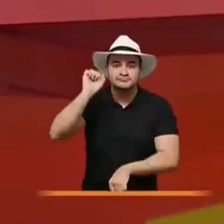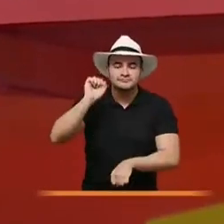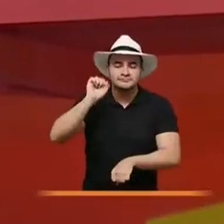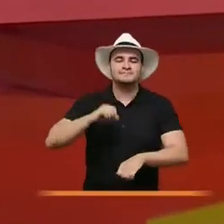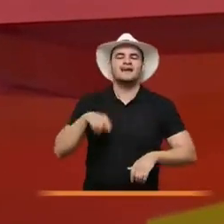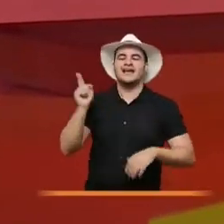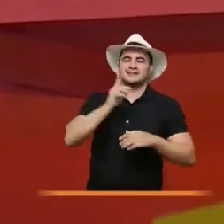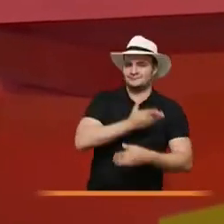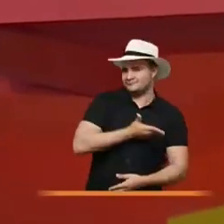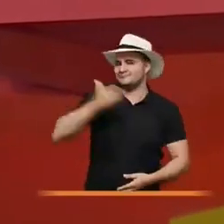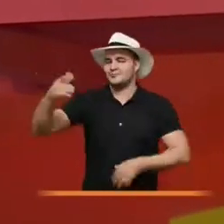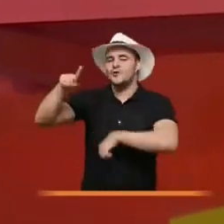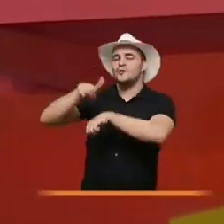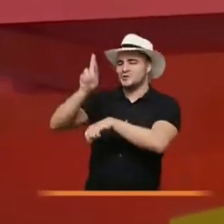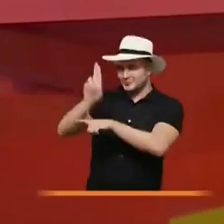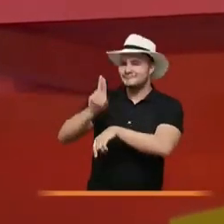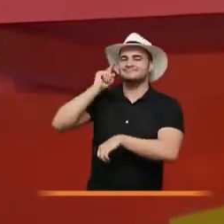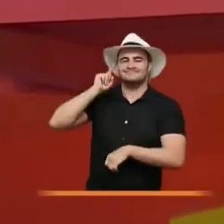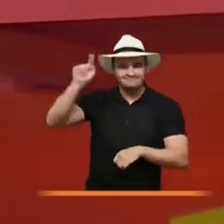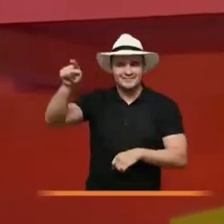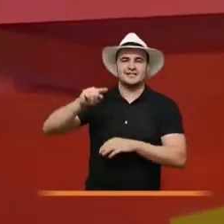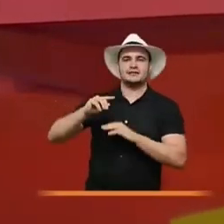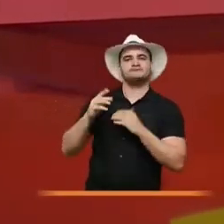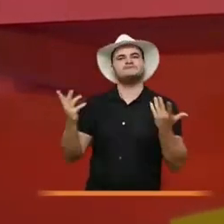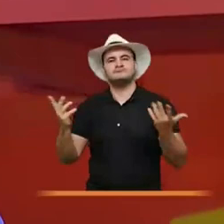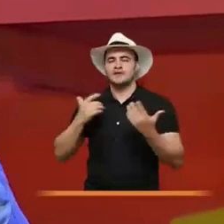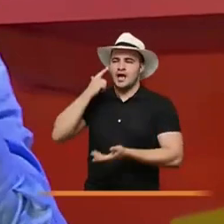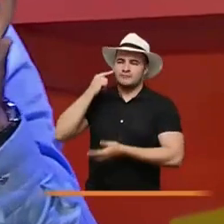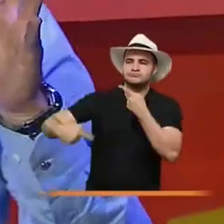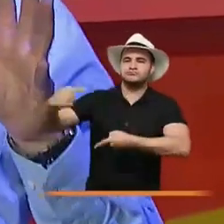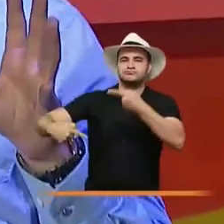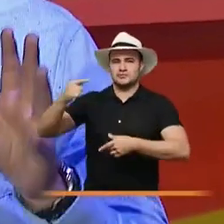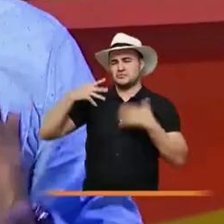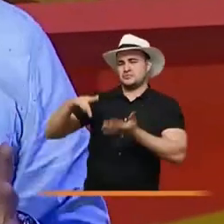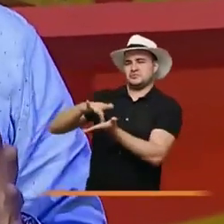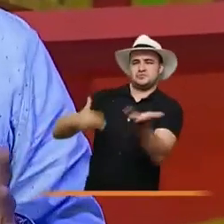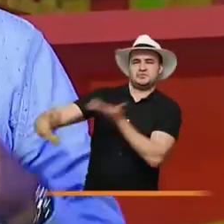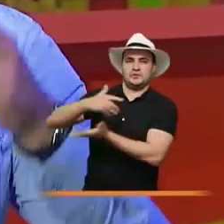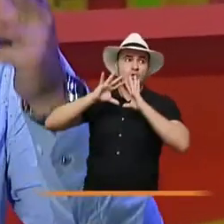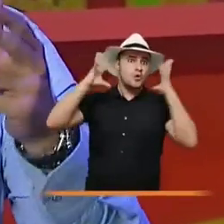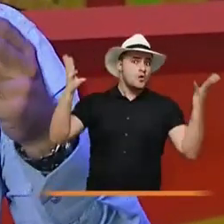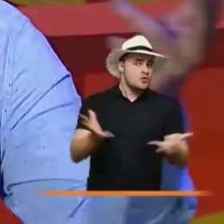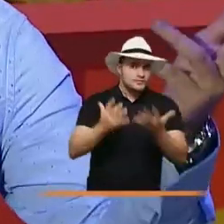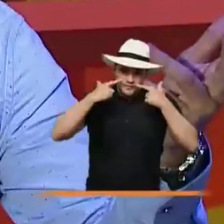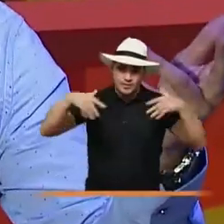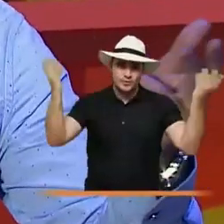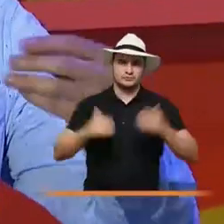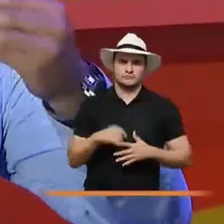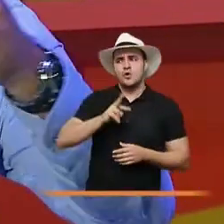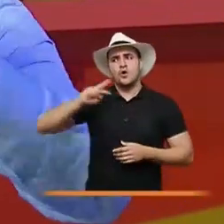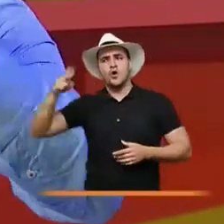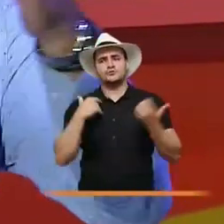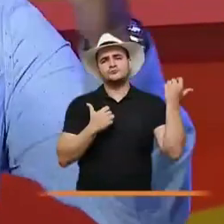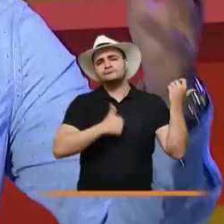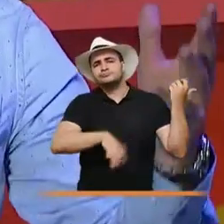representándonos en puerto rico en uno de los eventos de improvisación y repentismo más importantes del mundo junto a repentistas